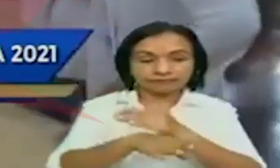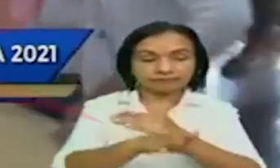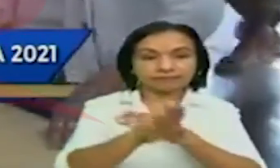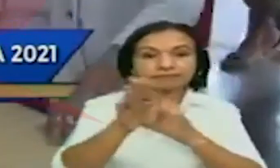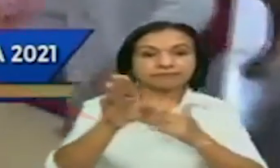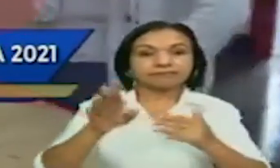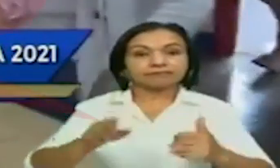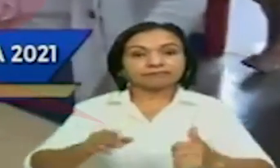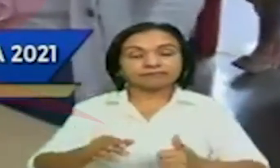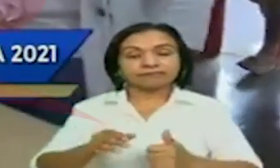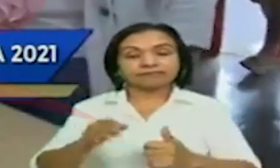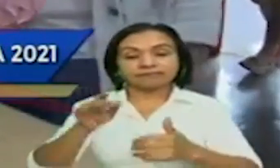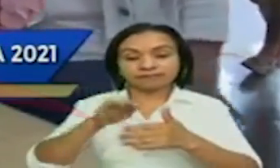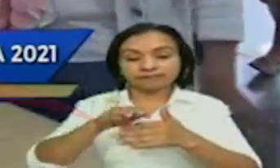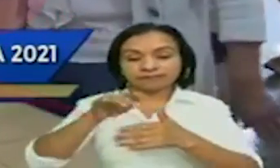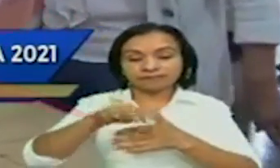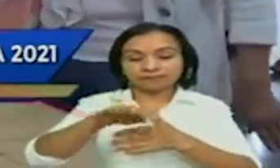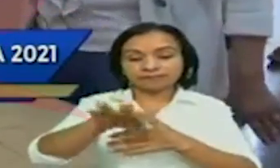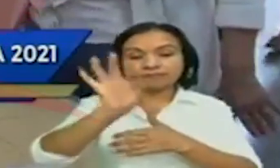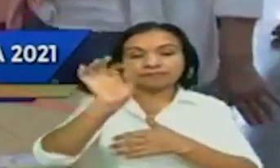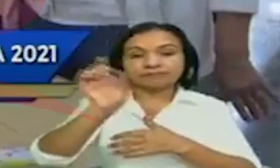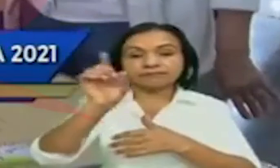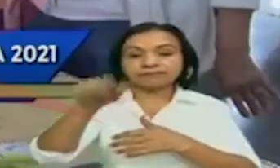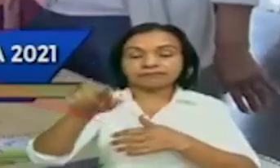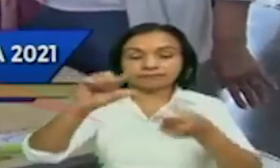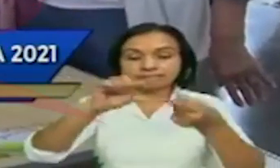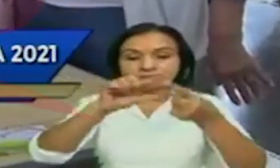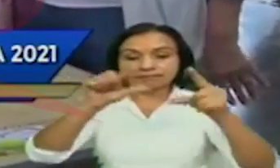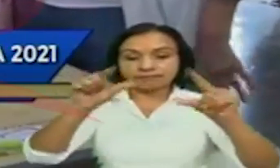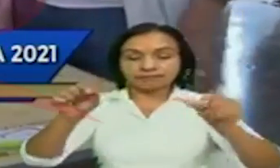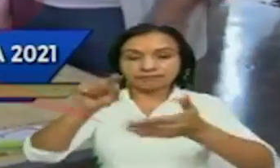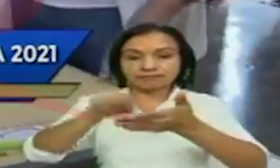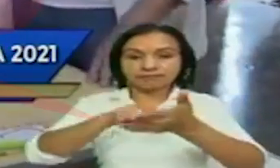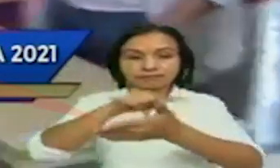y diputadas ante el Parlamento. Para Noticias 12, Gabriela Solórzano.